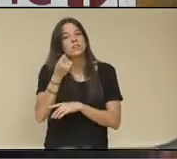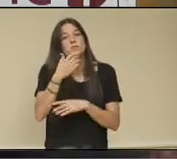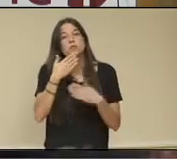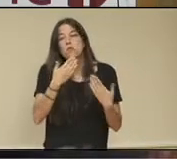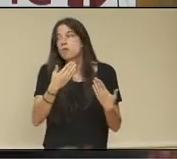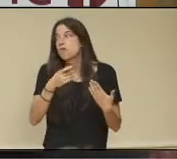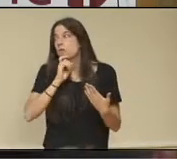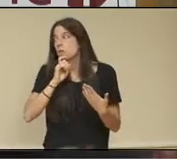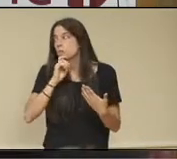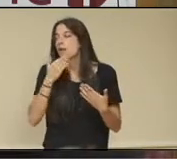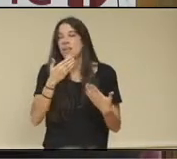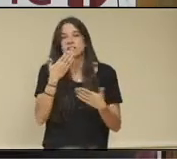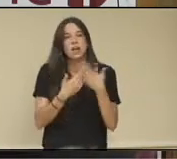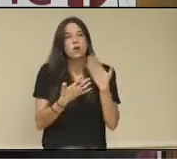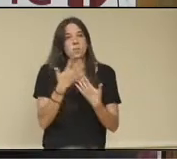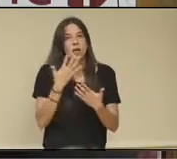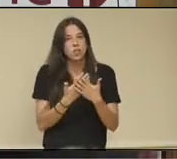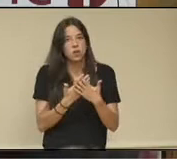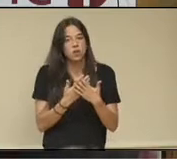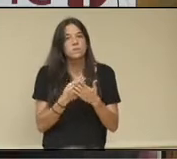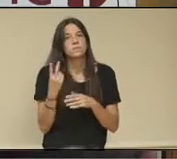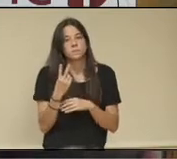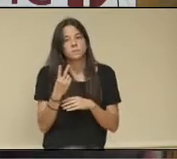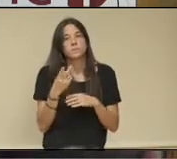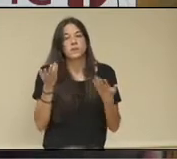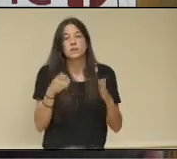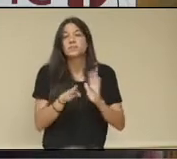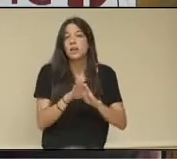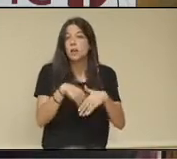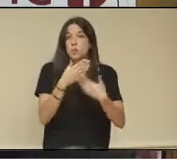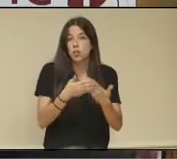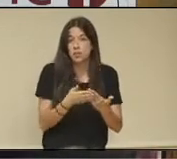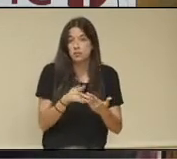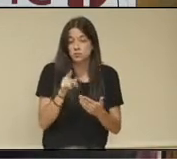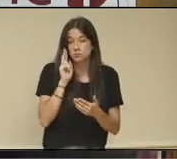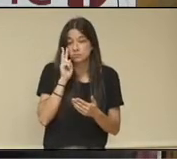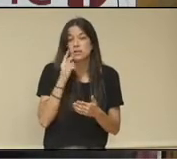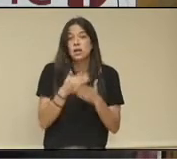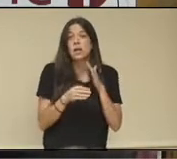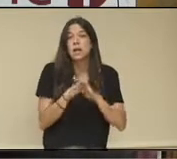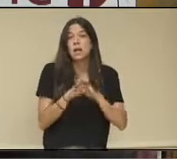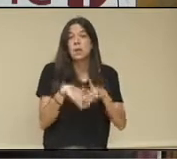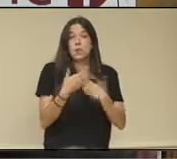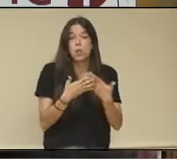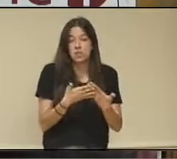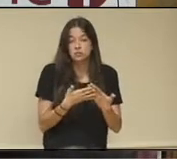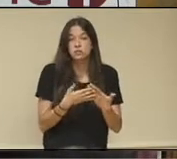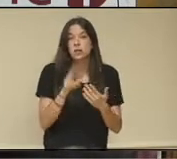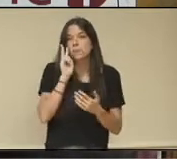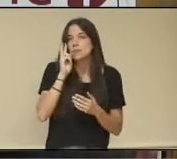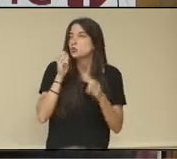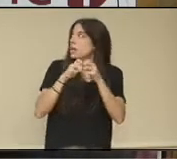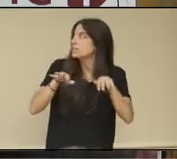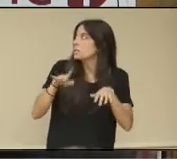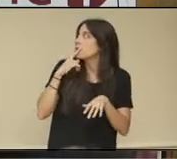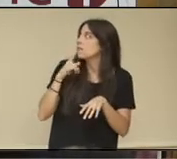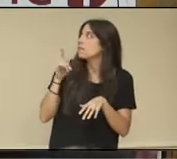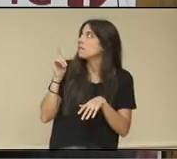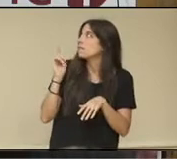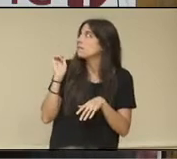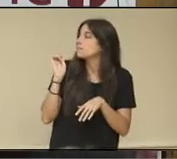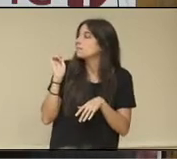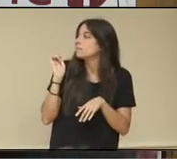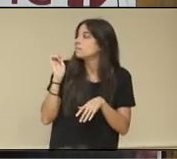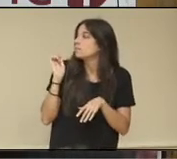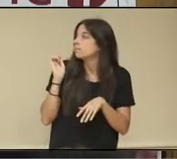DIN. Entonces, el proceso, aquí tenía un esquema de la operación, ¿cómo se